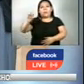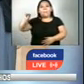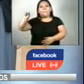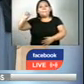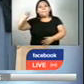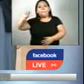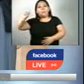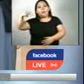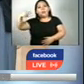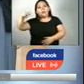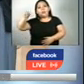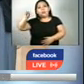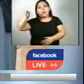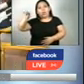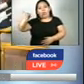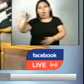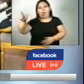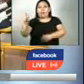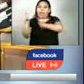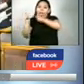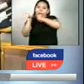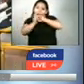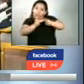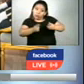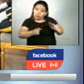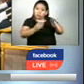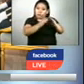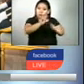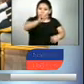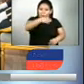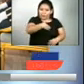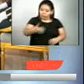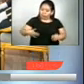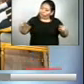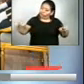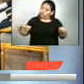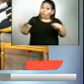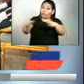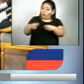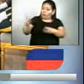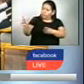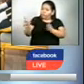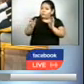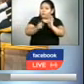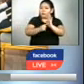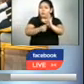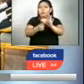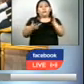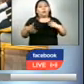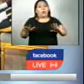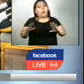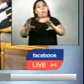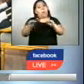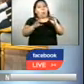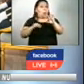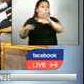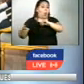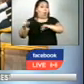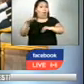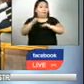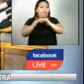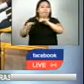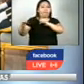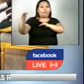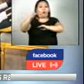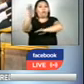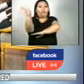Cohen, quien presentó sus cartas credenciales al vicepresidente de la República, Félix Ulloa, y de esta forma convertirse en la máxima autoridad de